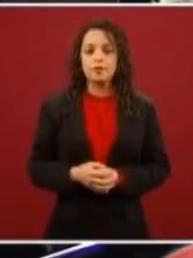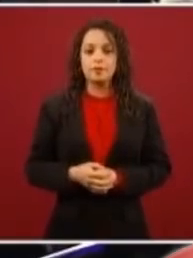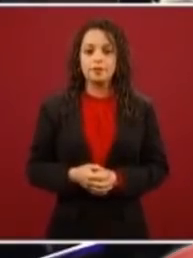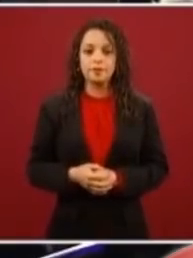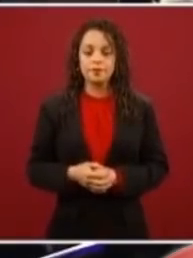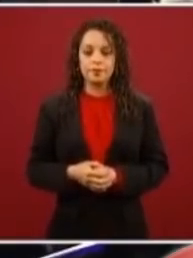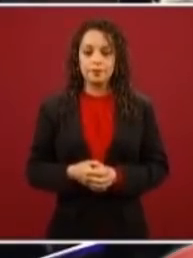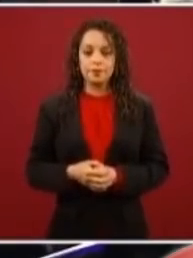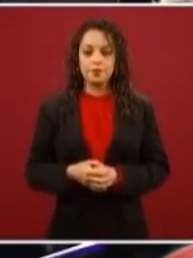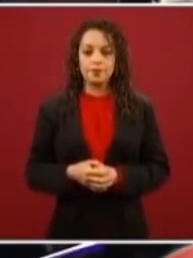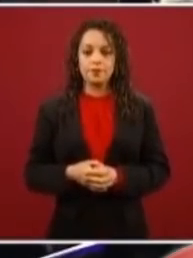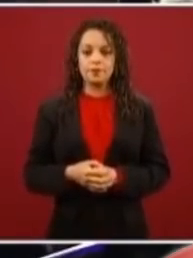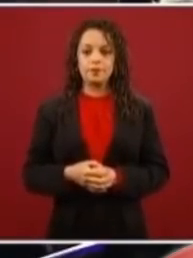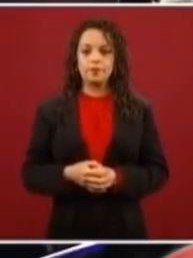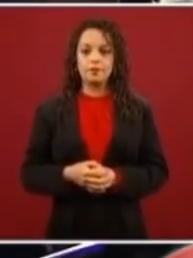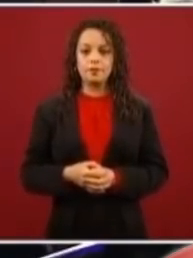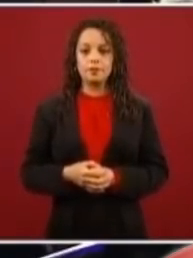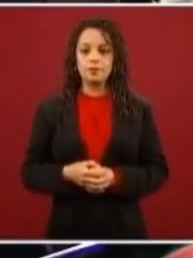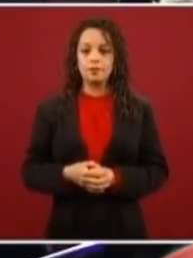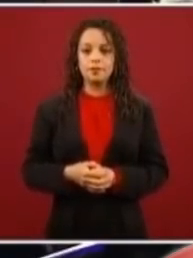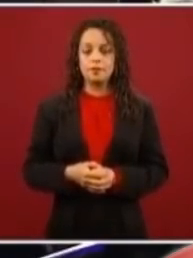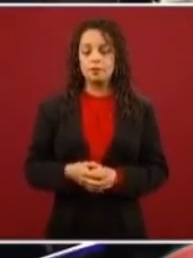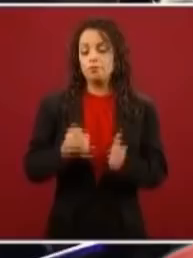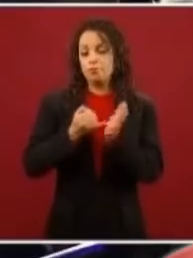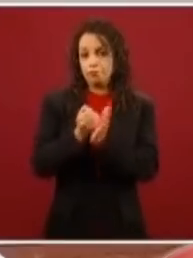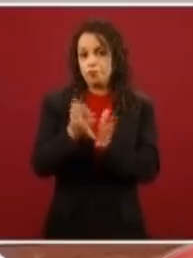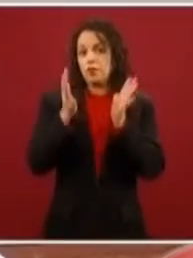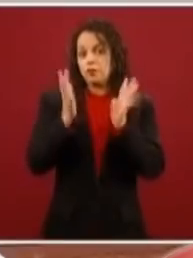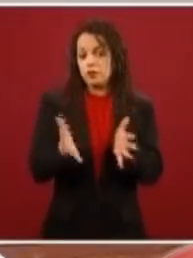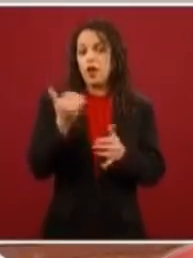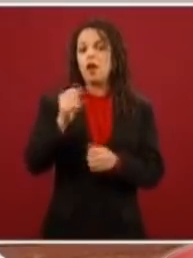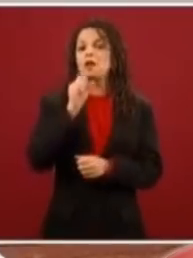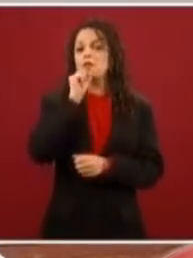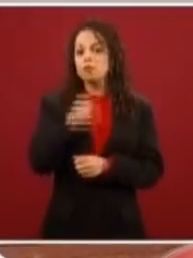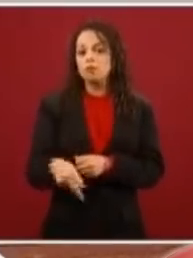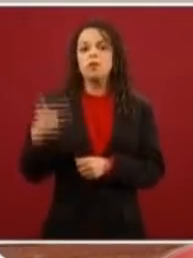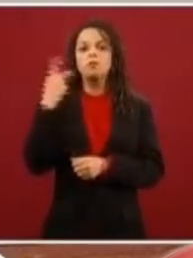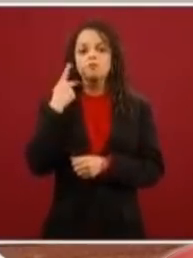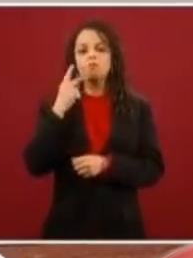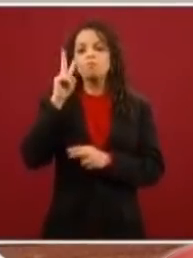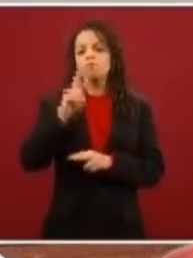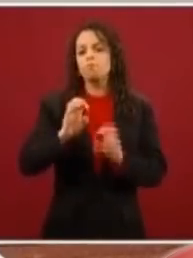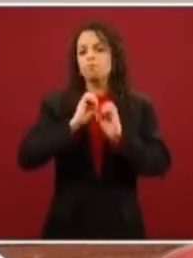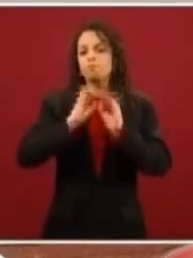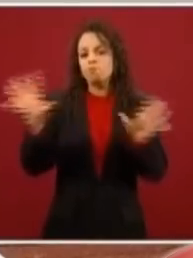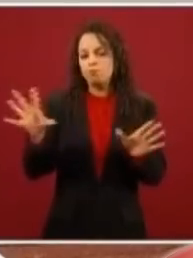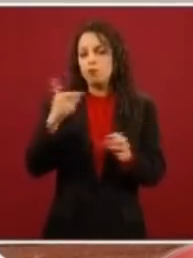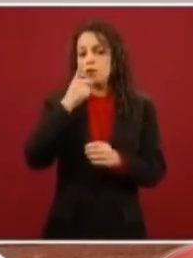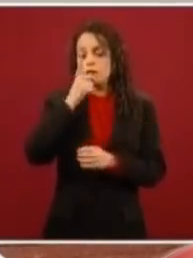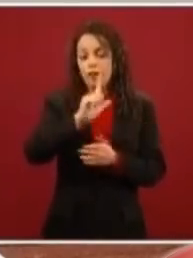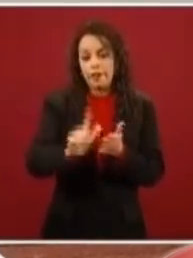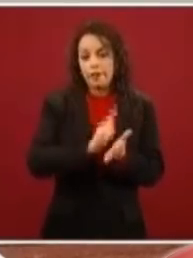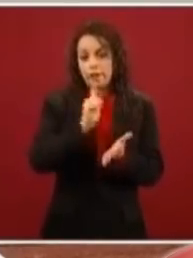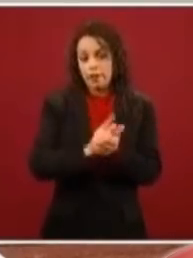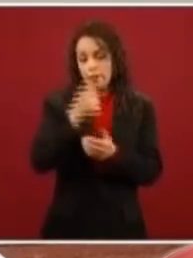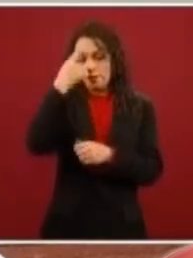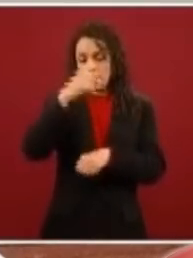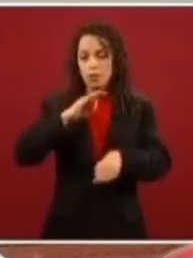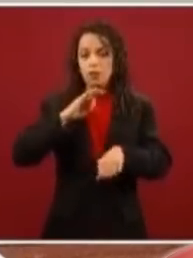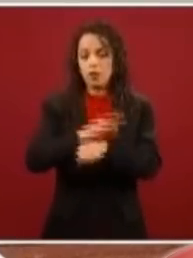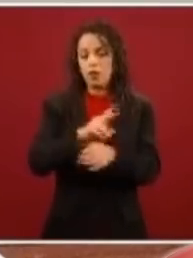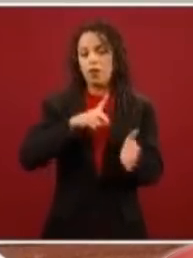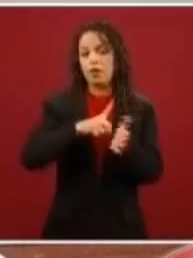una instrucción del presidente, pero también por una política clara establecida a nivel legal de protección de los derechos de los